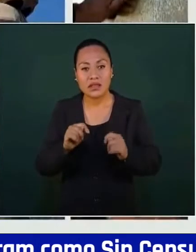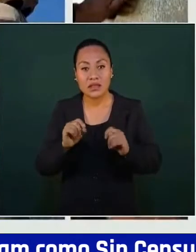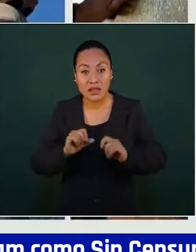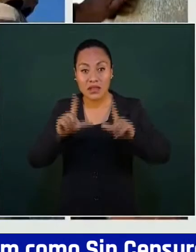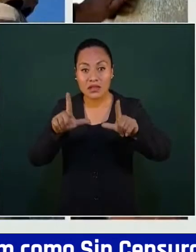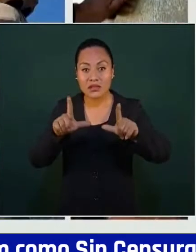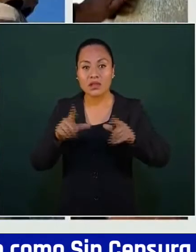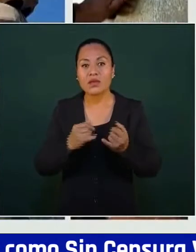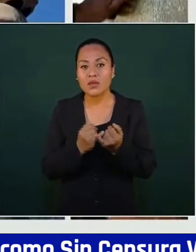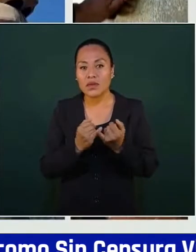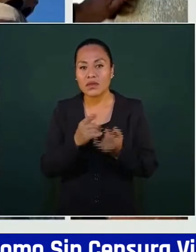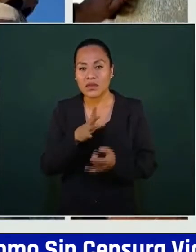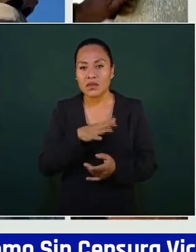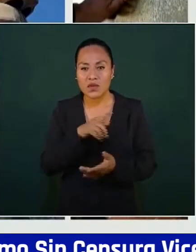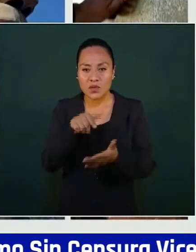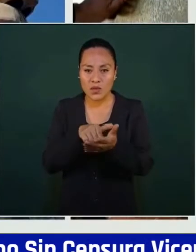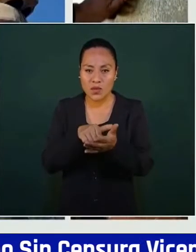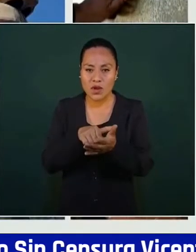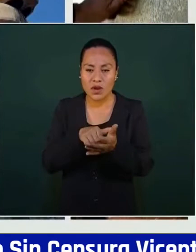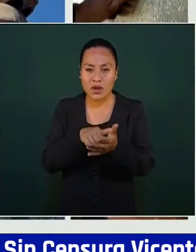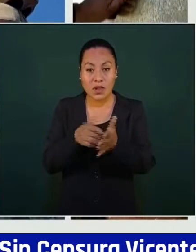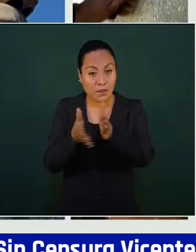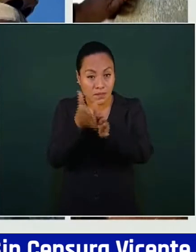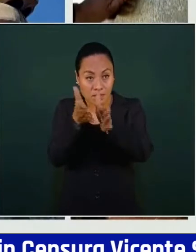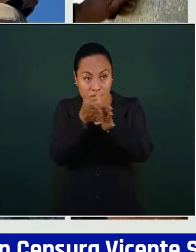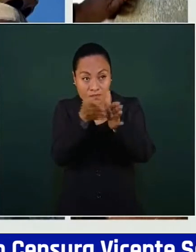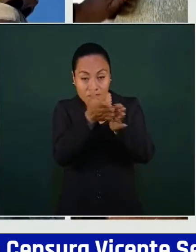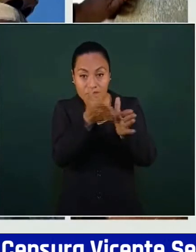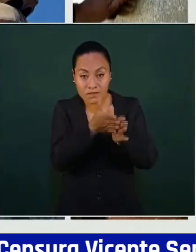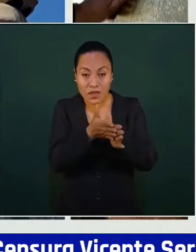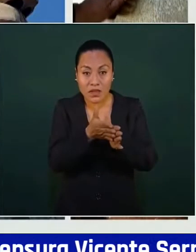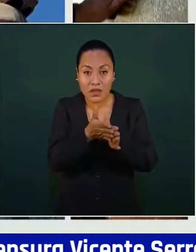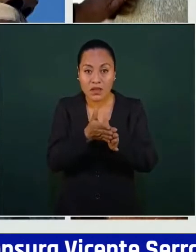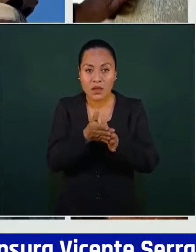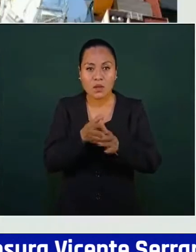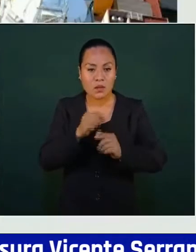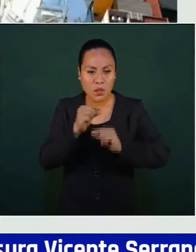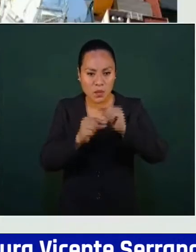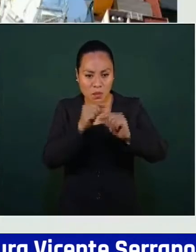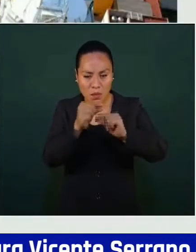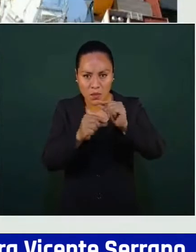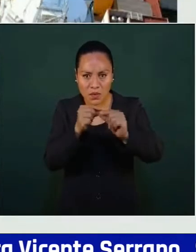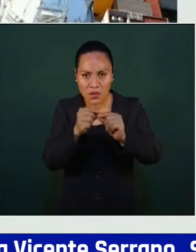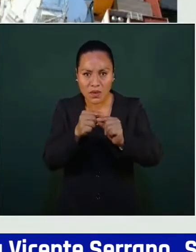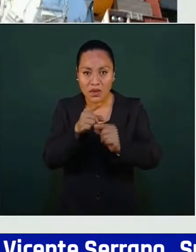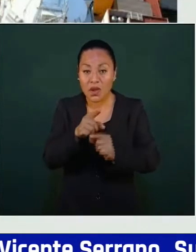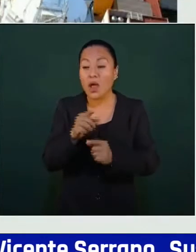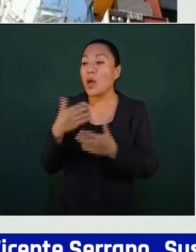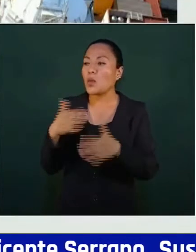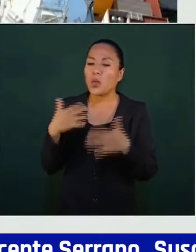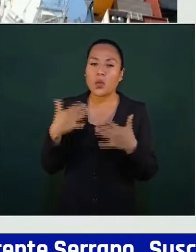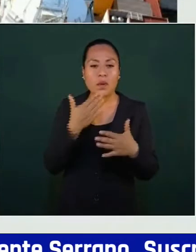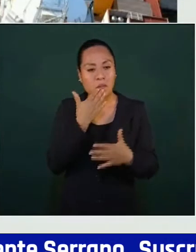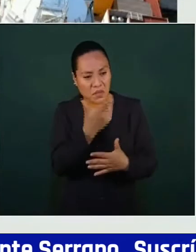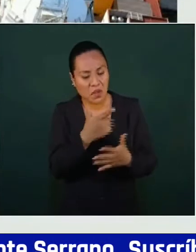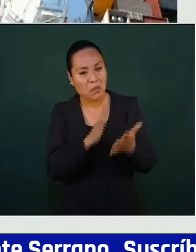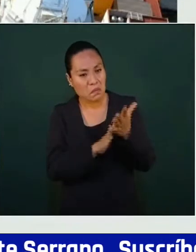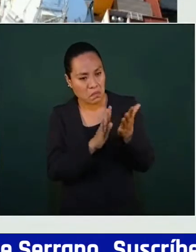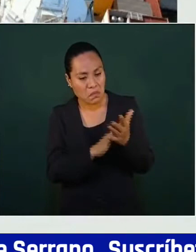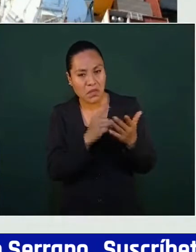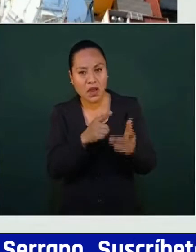también por el proceso de reconstrucción también recientemente se logró el reconocimiento de una